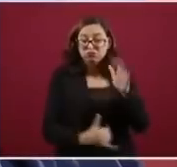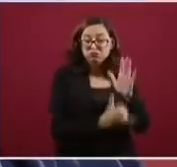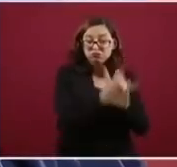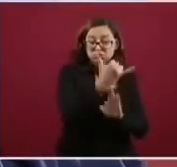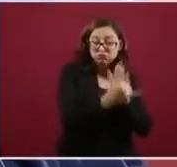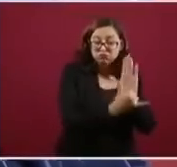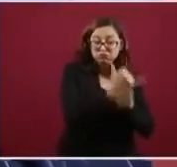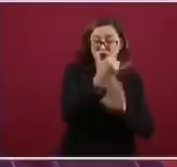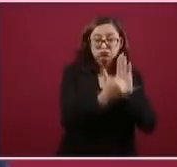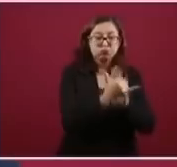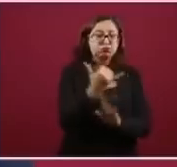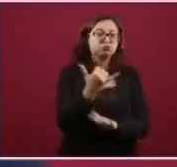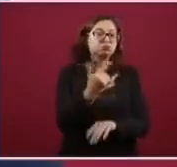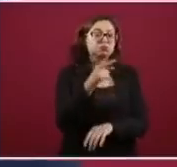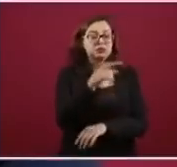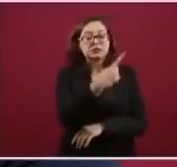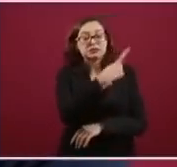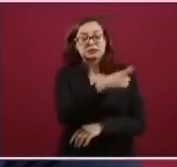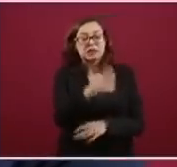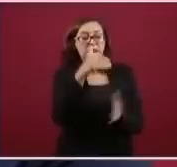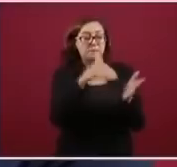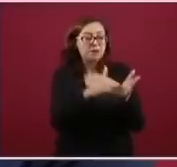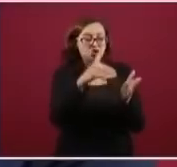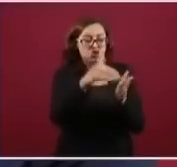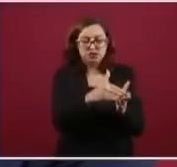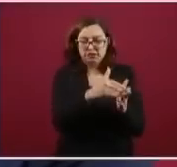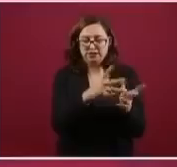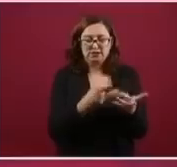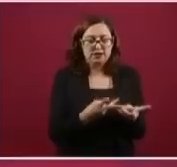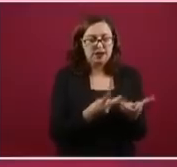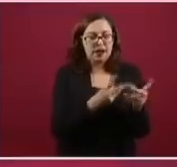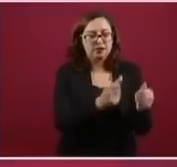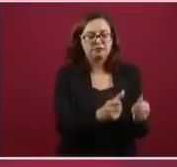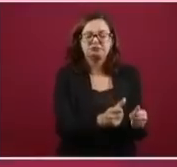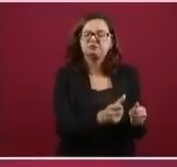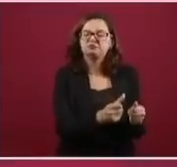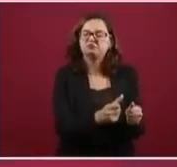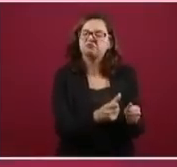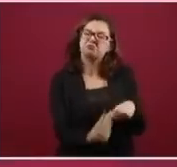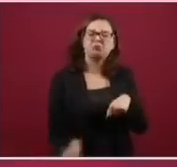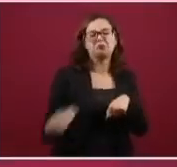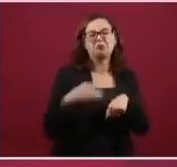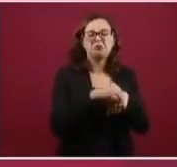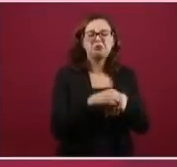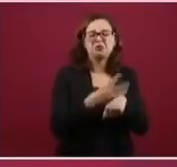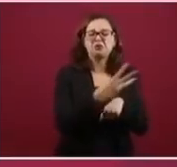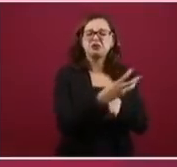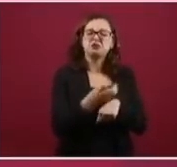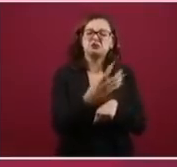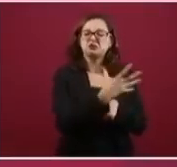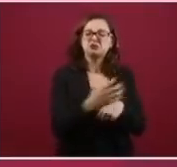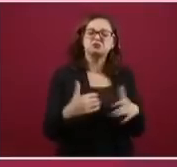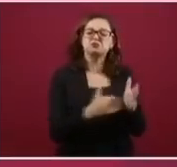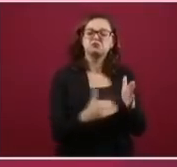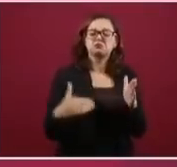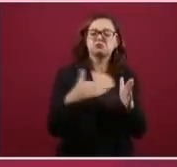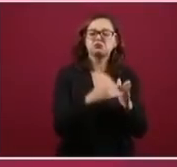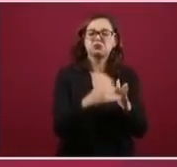que cuesta 100 millones la cobran en 300 o en 500